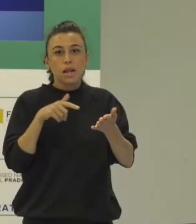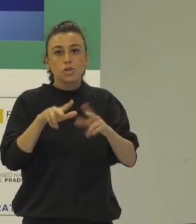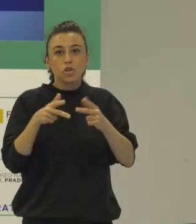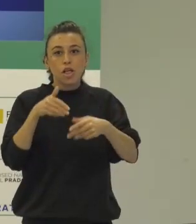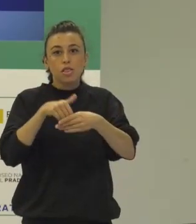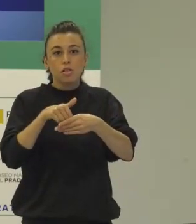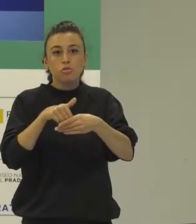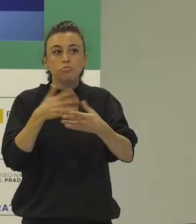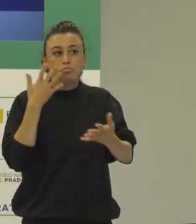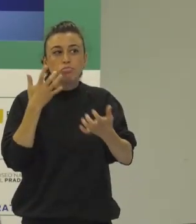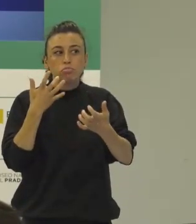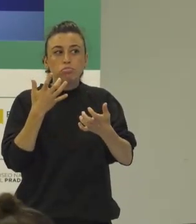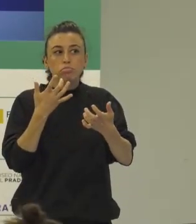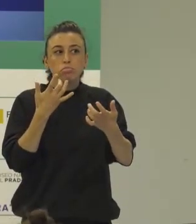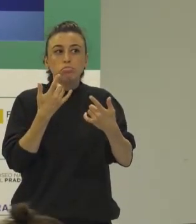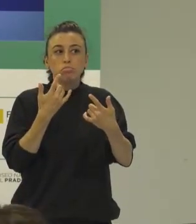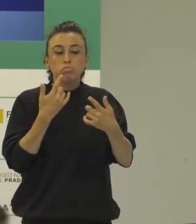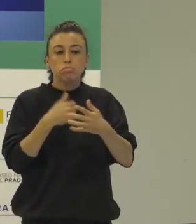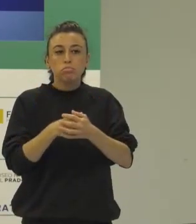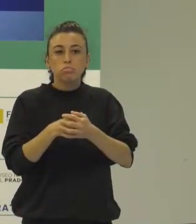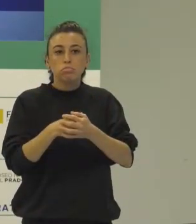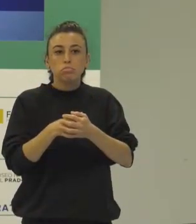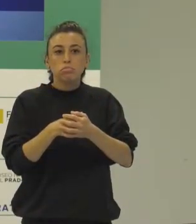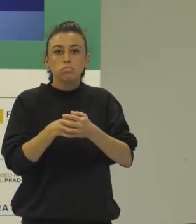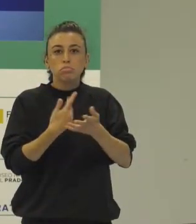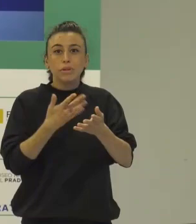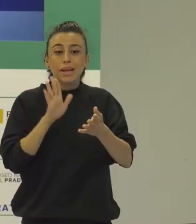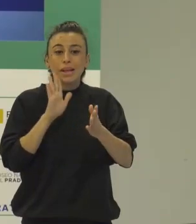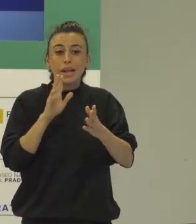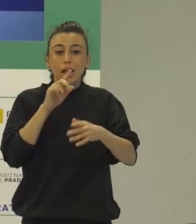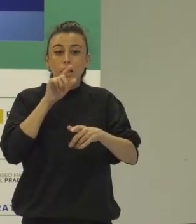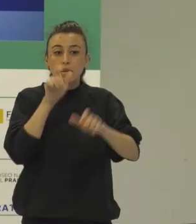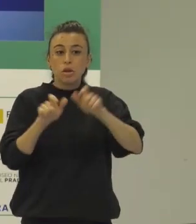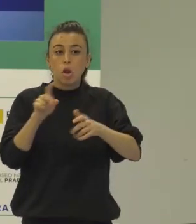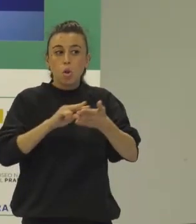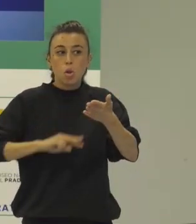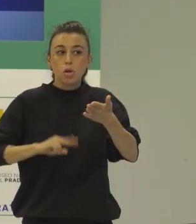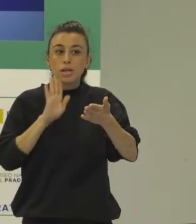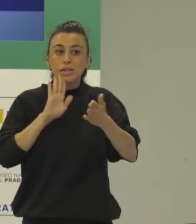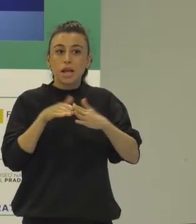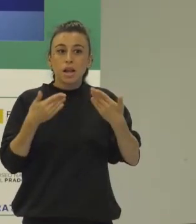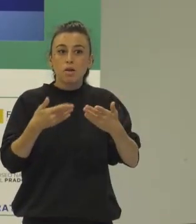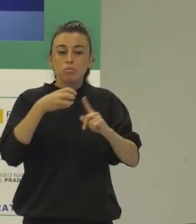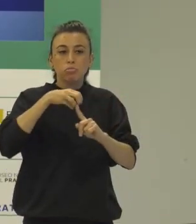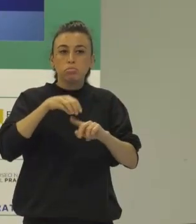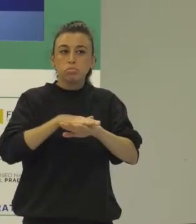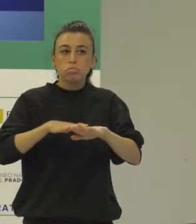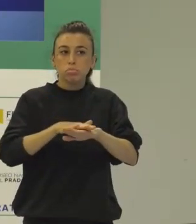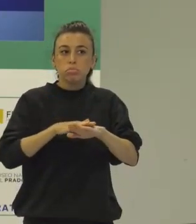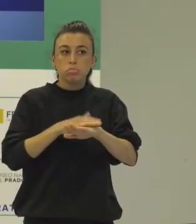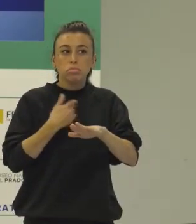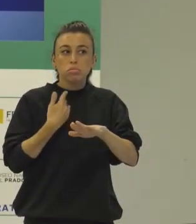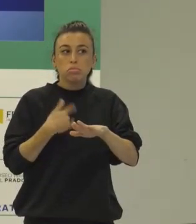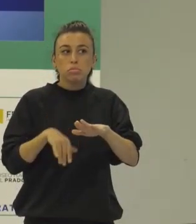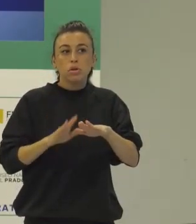sociedad. Para los lectores de este libro indispensable, es un interlocutor privilegiado, un guía afectivo y sincero que nos